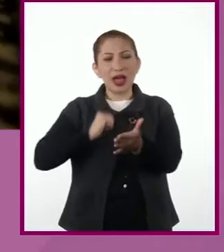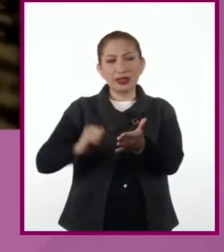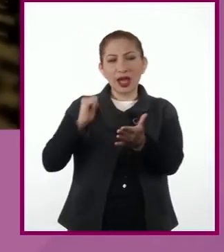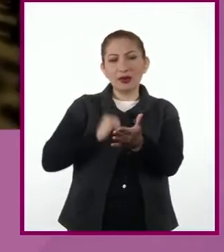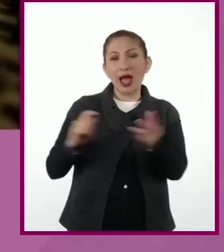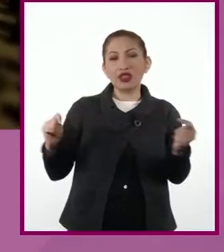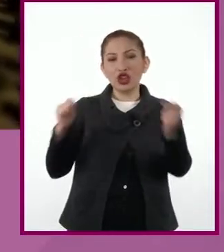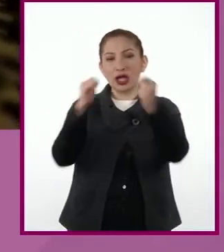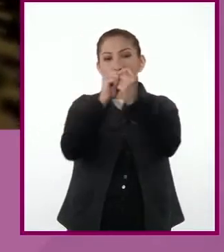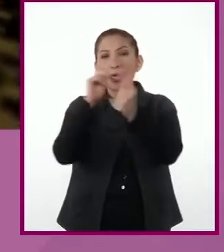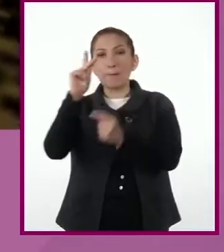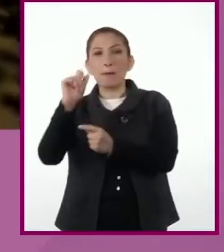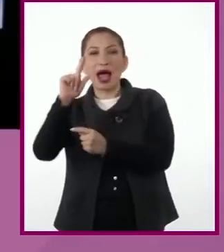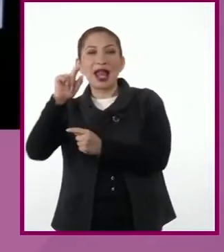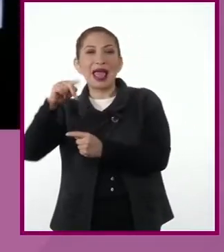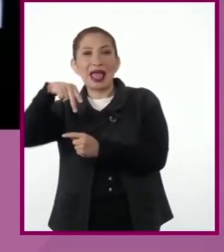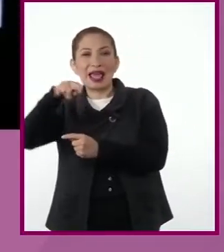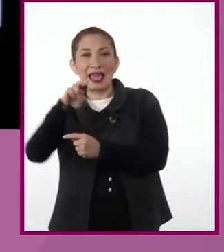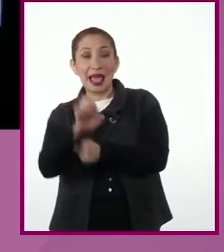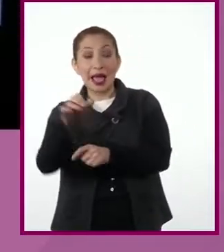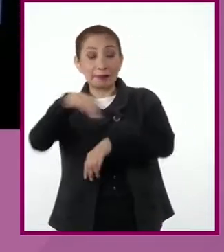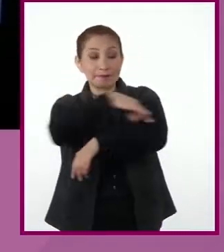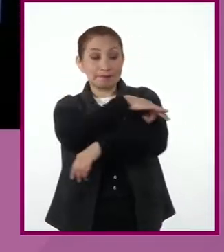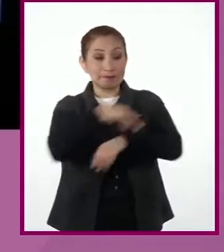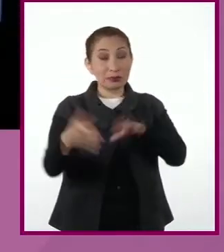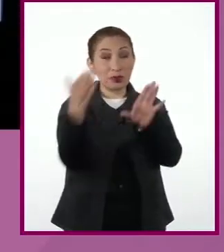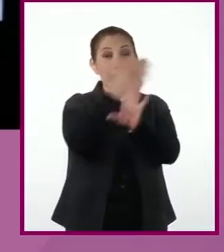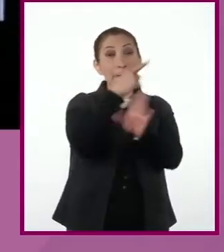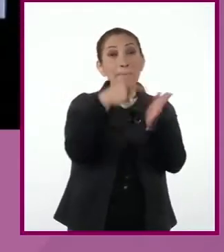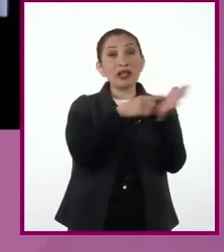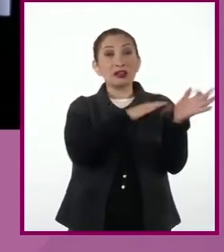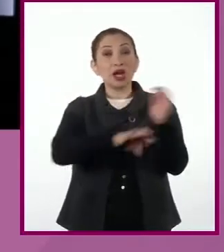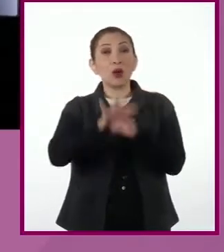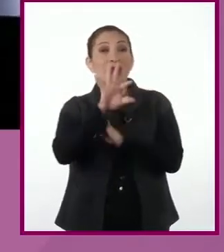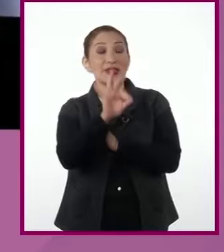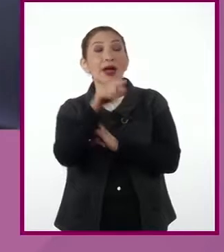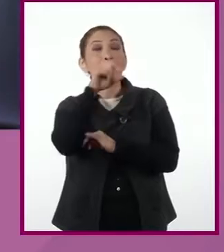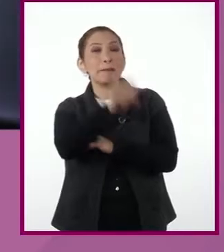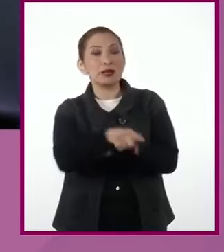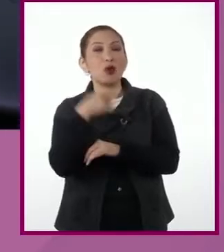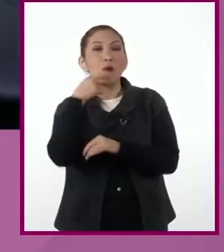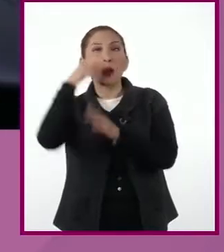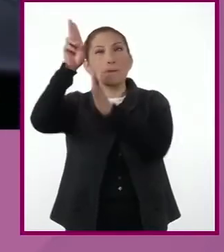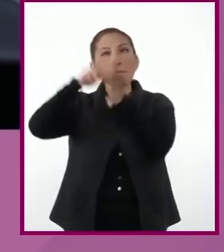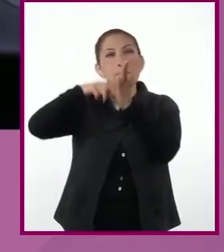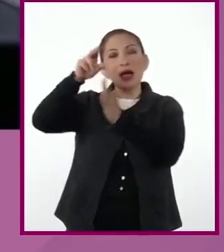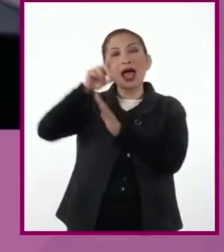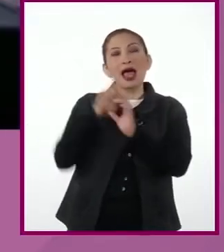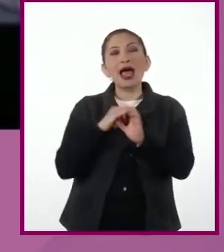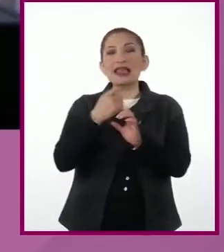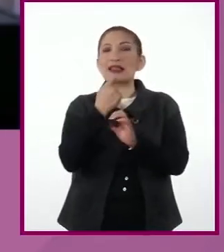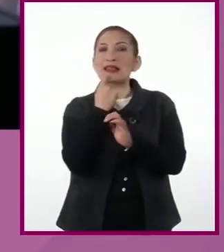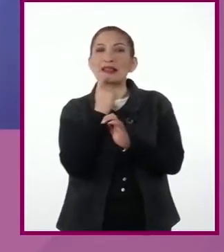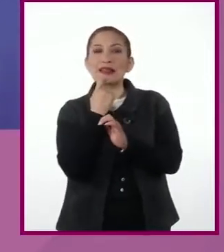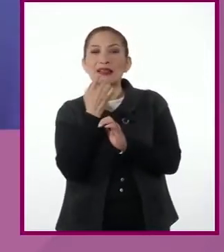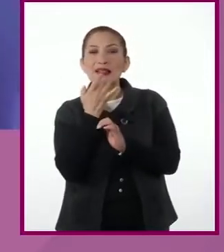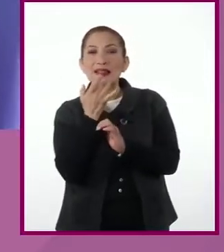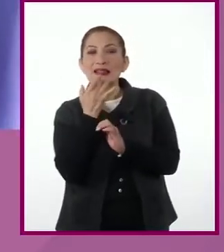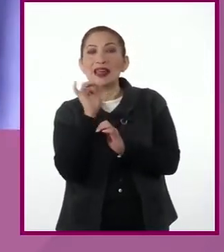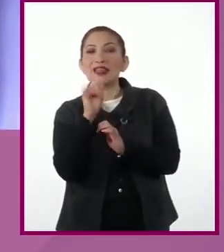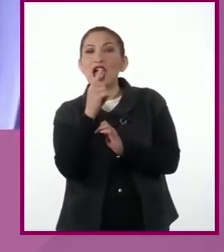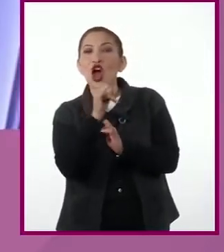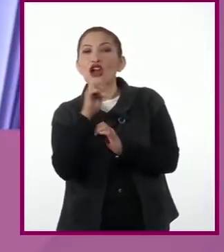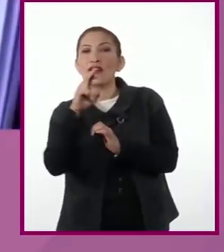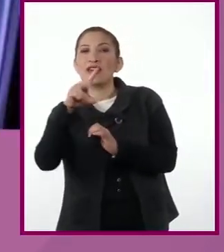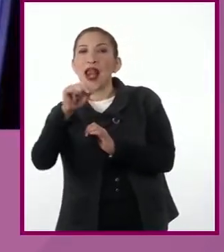de Teotihuacán y Palenque. Fue diseñada en la década de 1940 por el muralista mexicano Diego Rivera, para exhibir